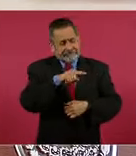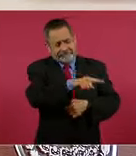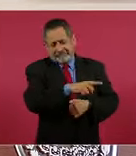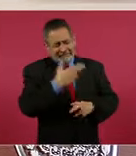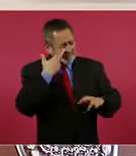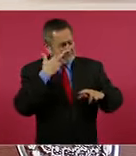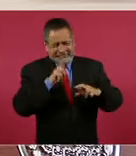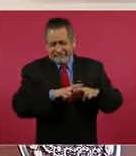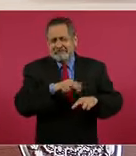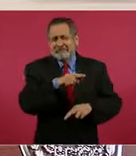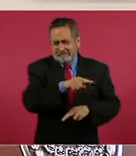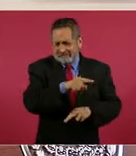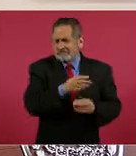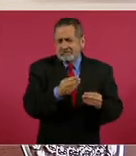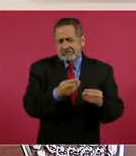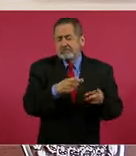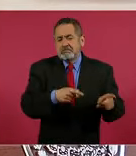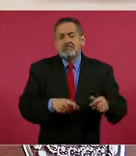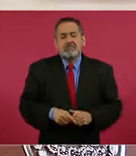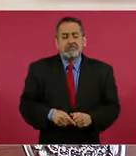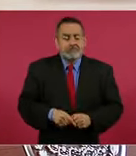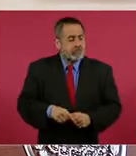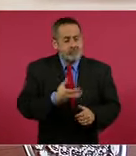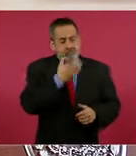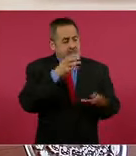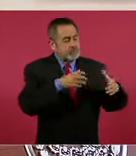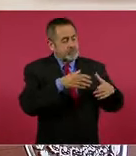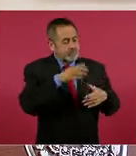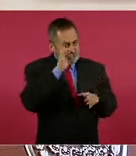muy ladrones. Los conservadores.